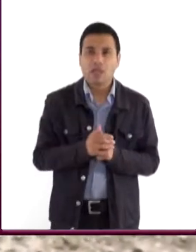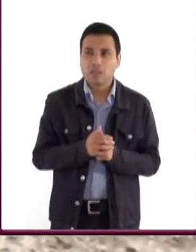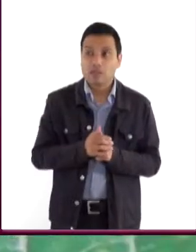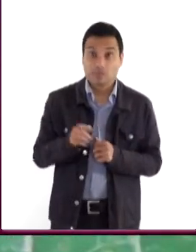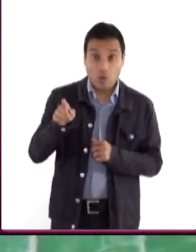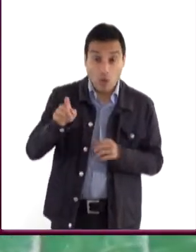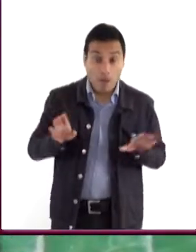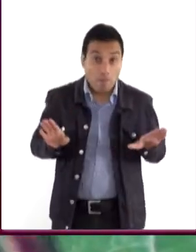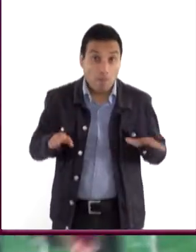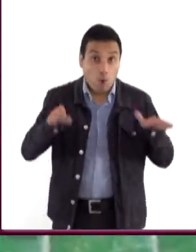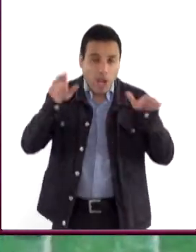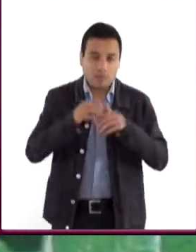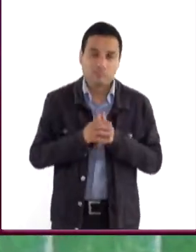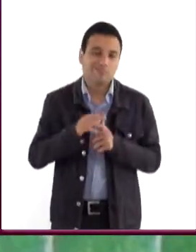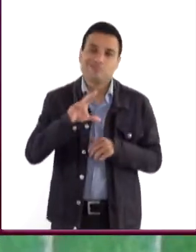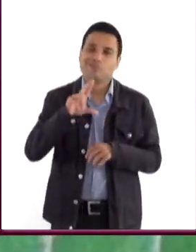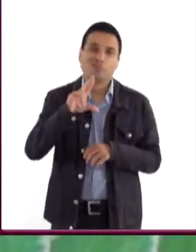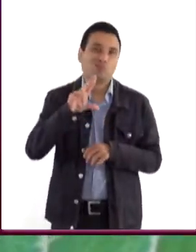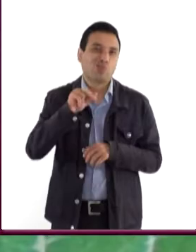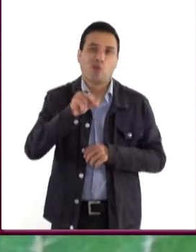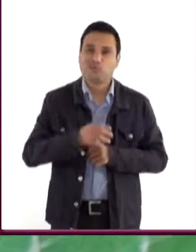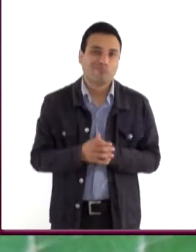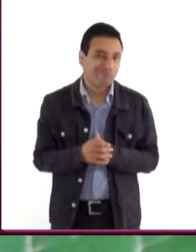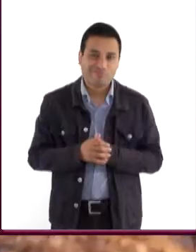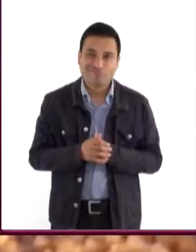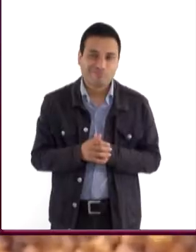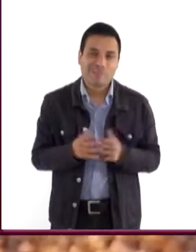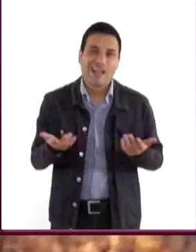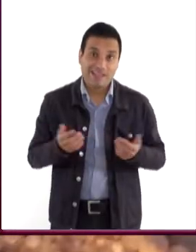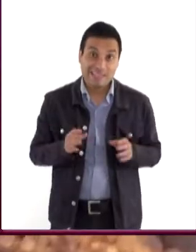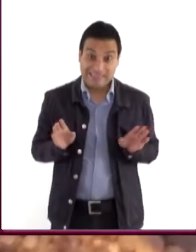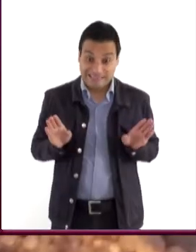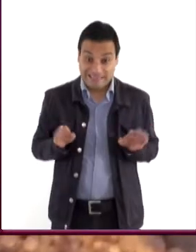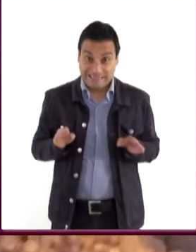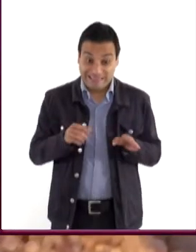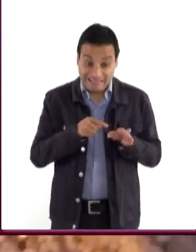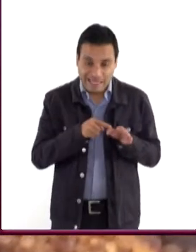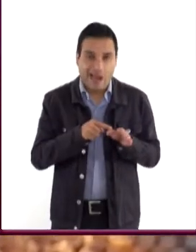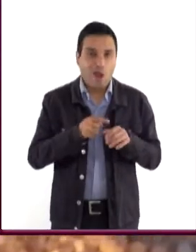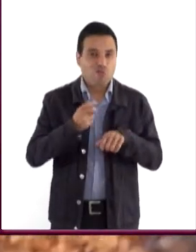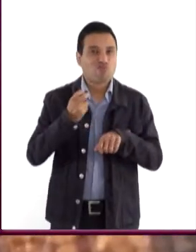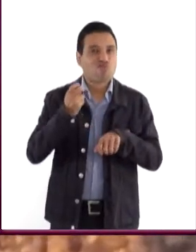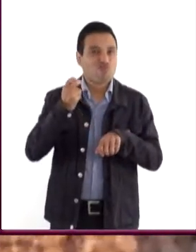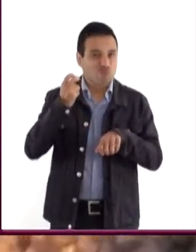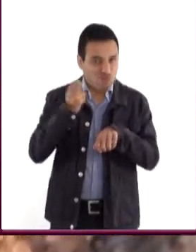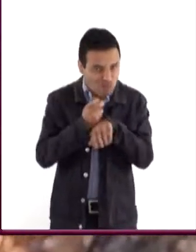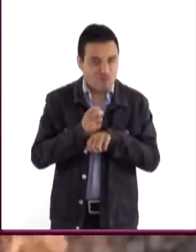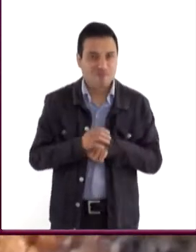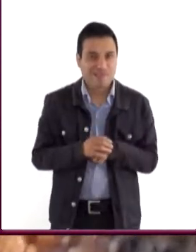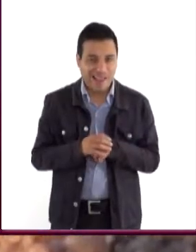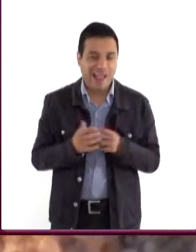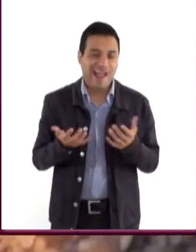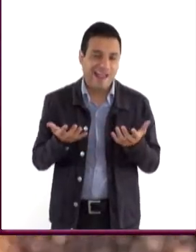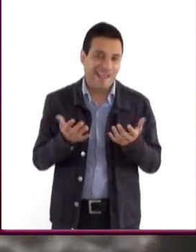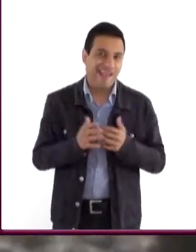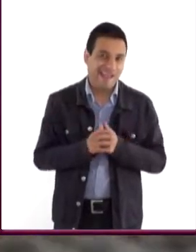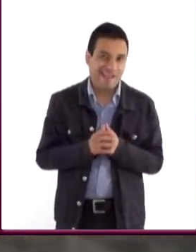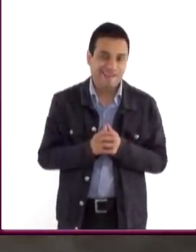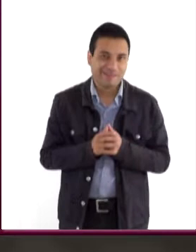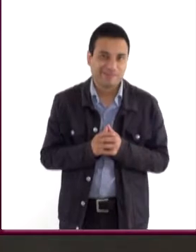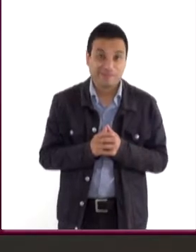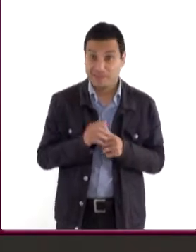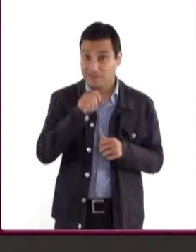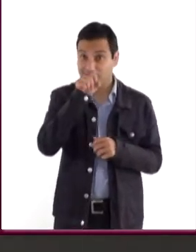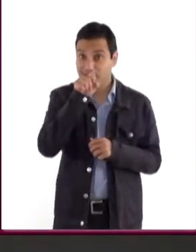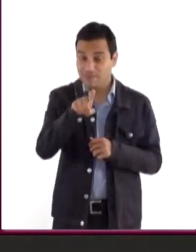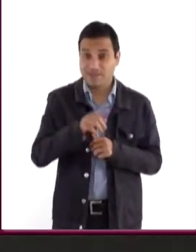vuela, esos élitros no necesitan ser ligeros, por lo que la concentración de quitina es ligeramente superior.